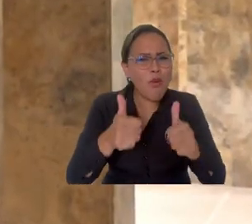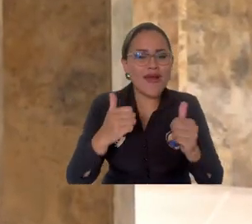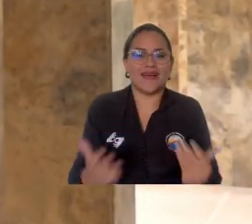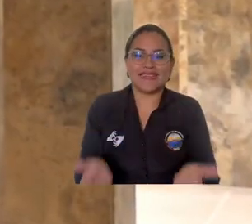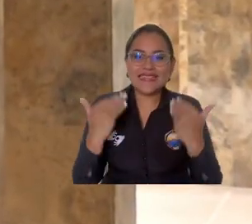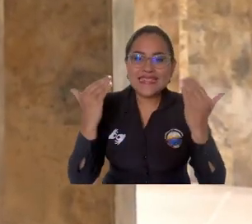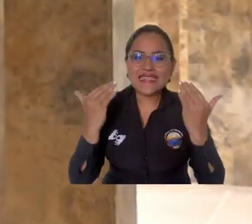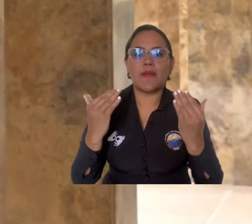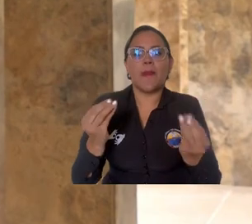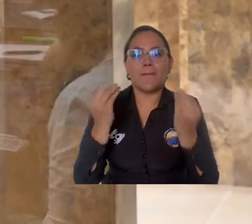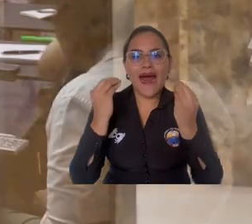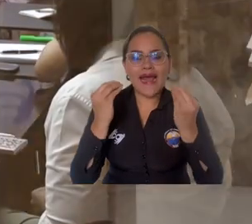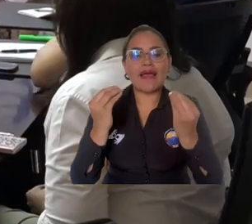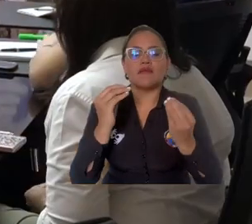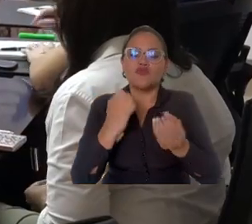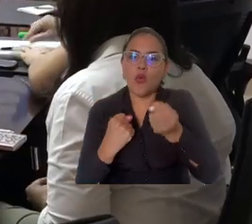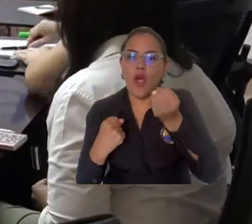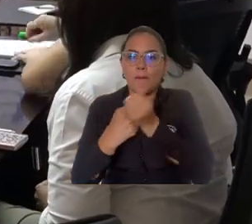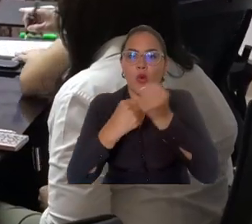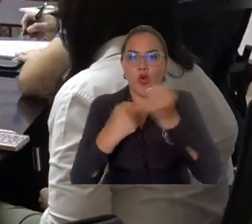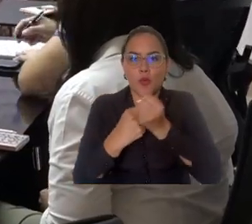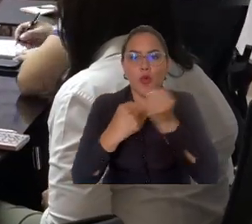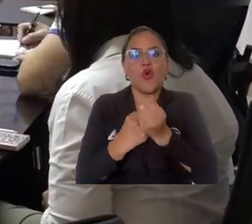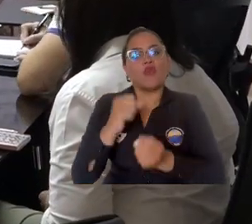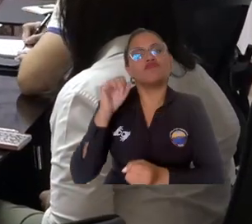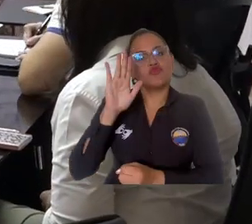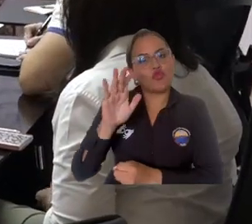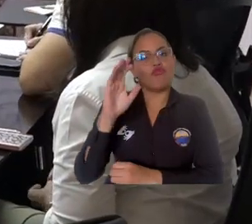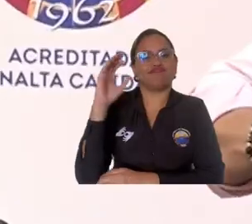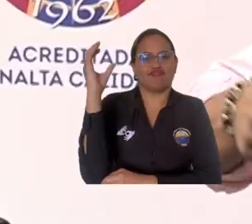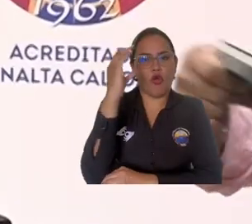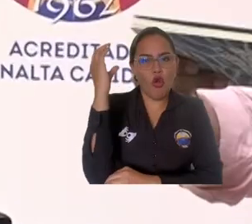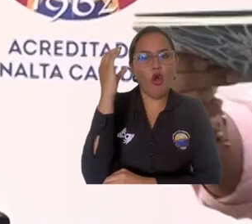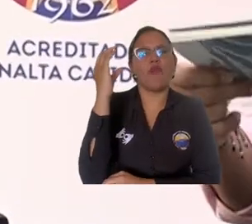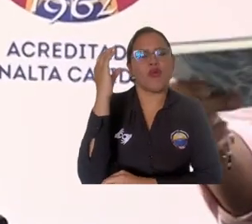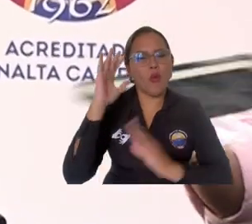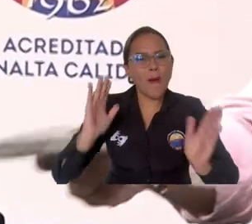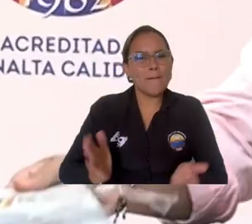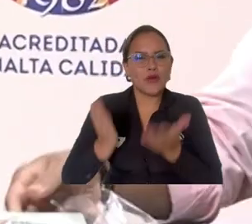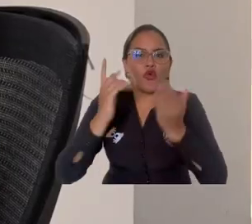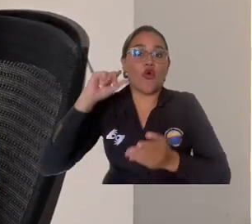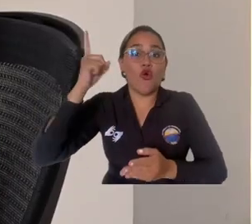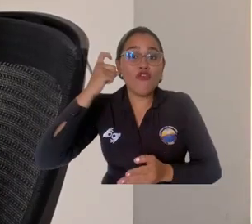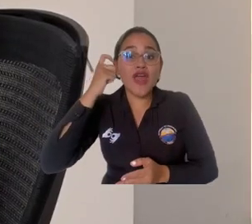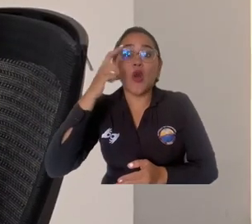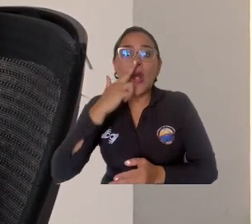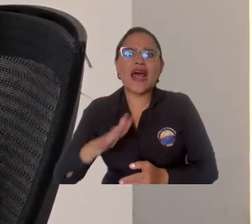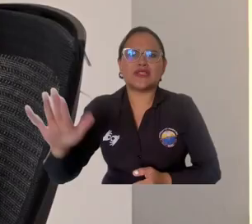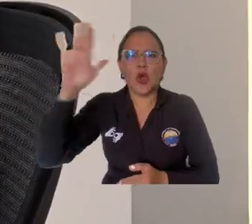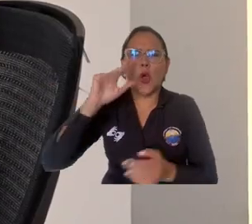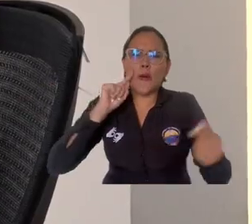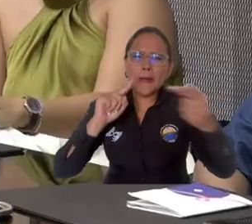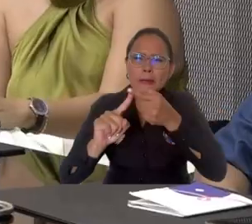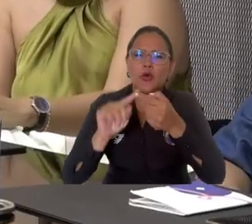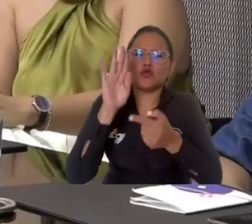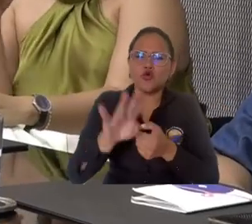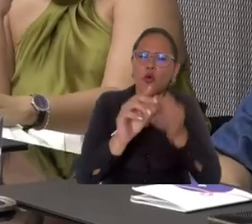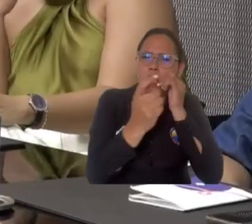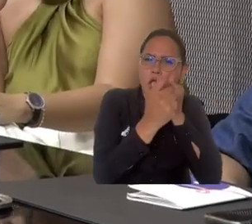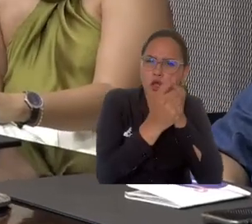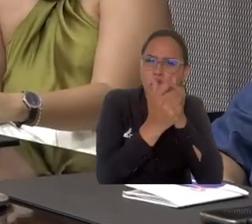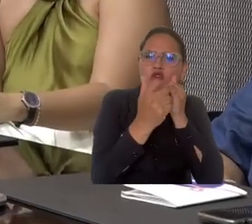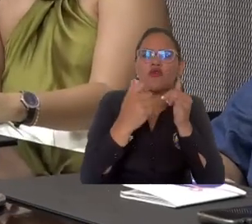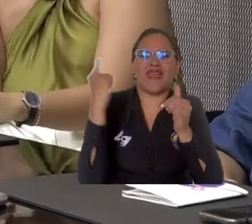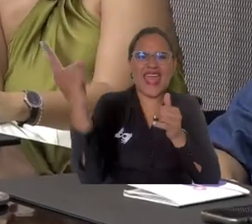primer nivel en el desarrollo de la región y del país para todo lo que el gobierno nacional se ha propuesto en materia de economía popular,